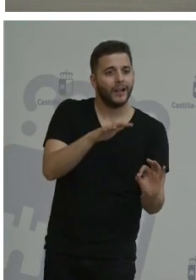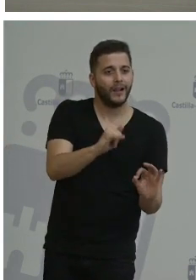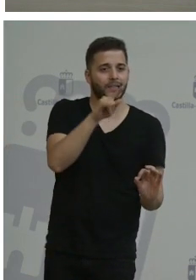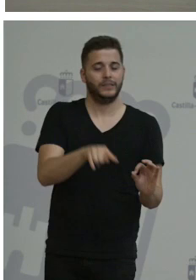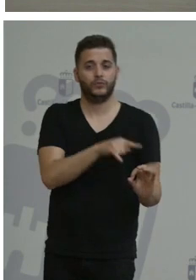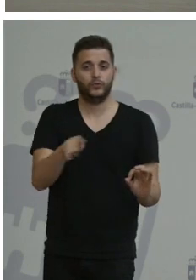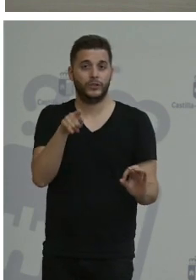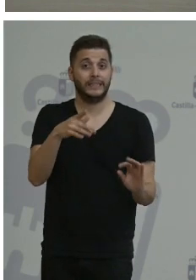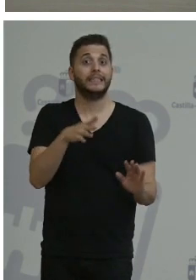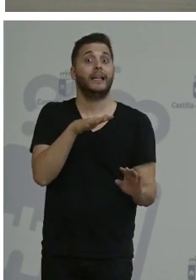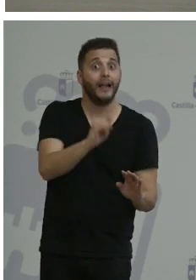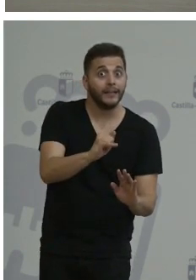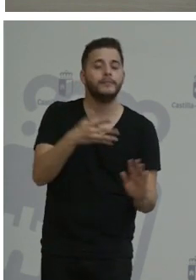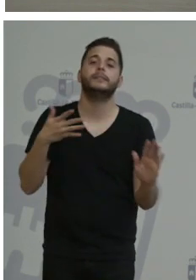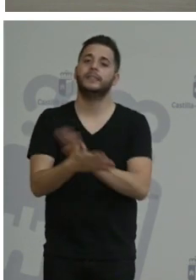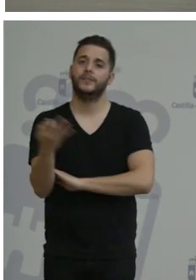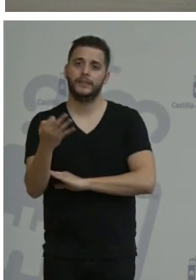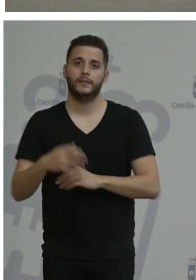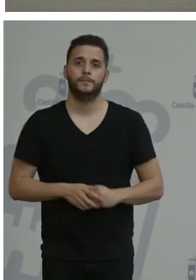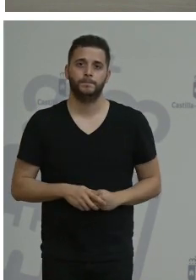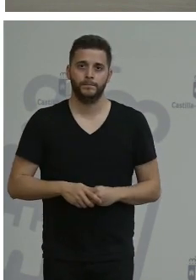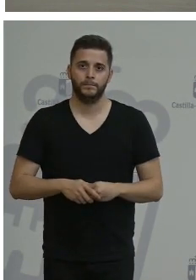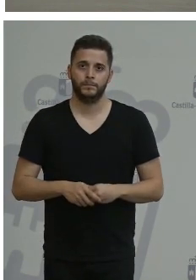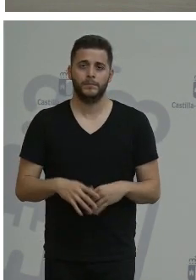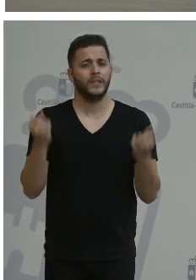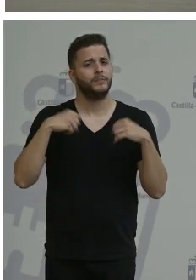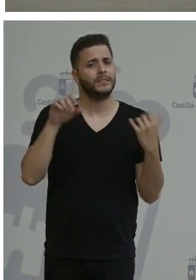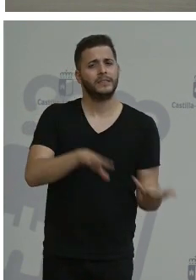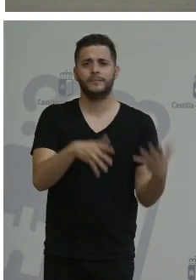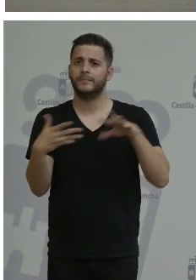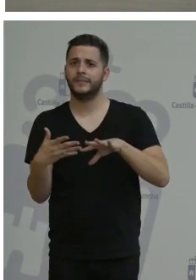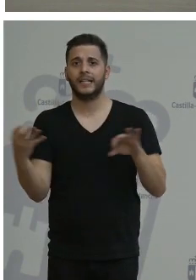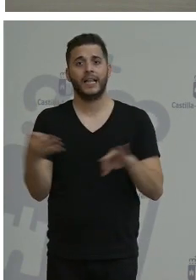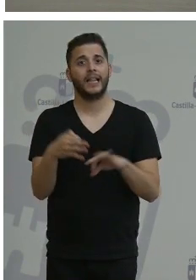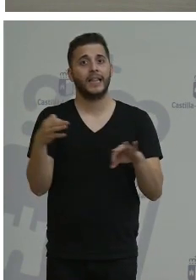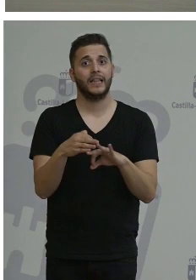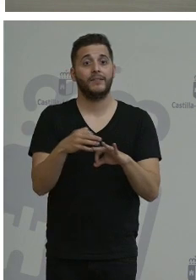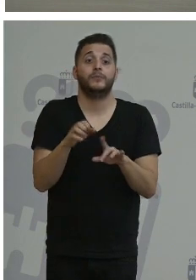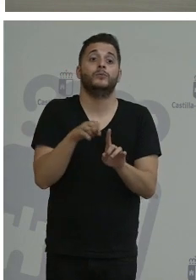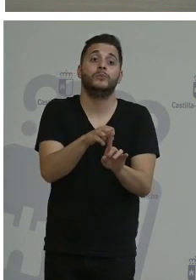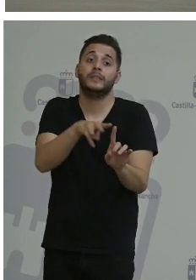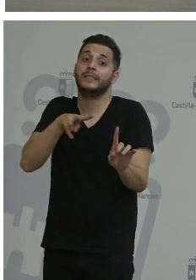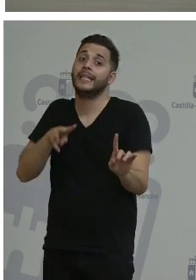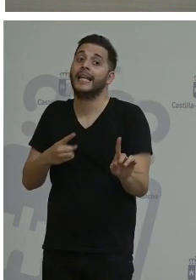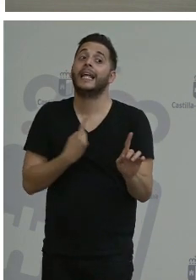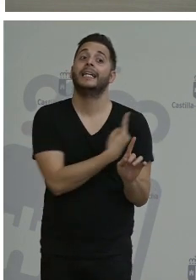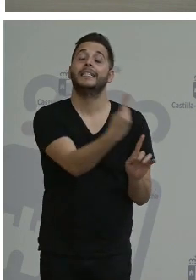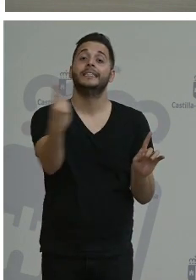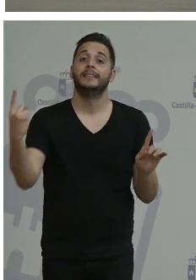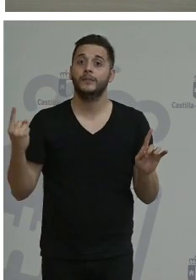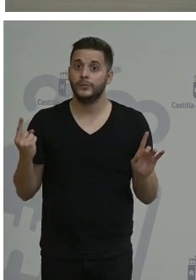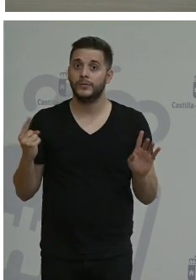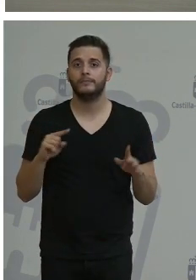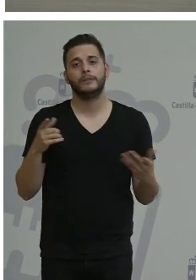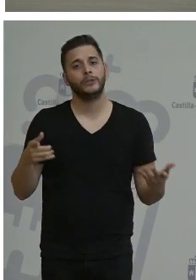esa prueba. Las pruebas prácticas tienen un alto contenido de subjetividad y, por tanto,